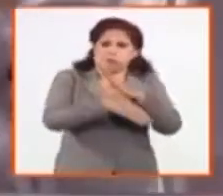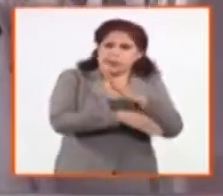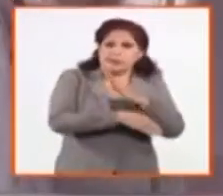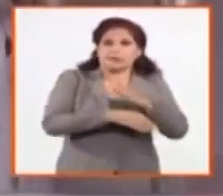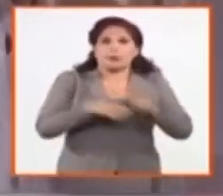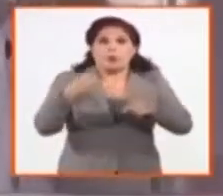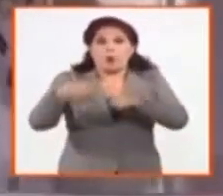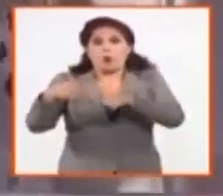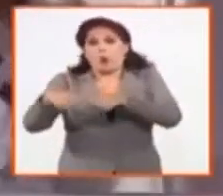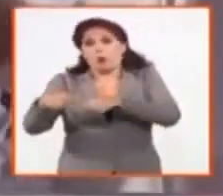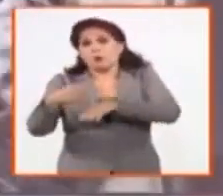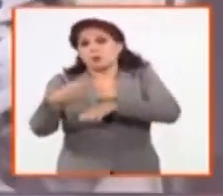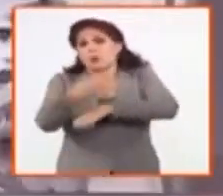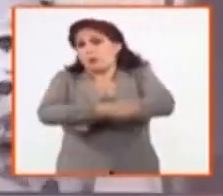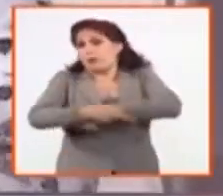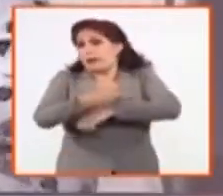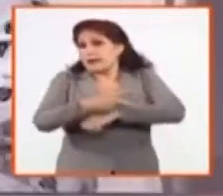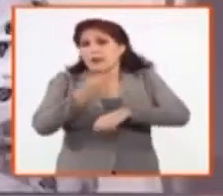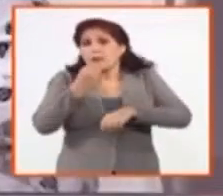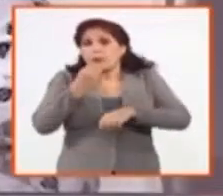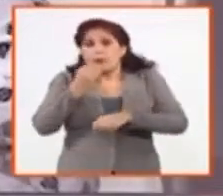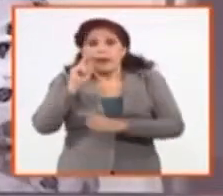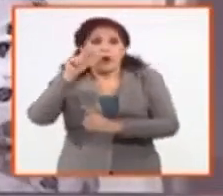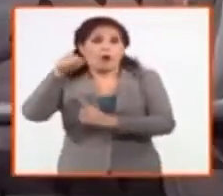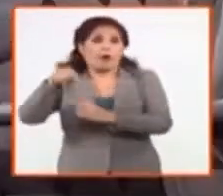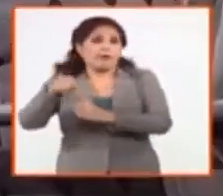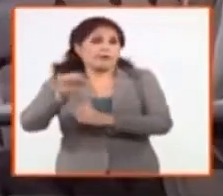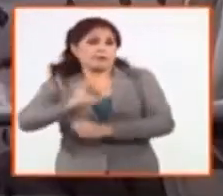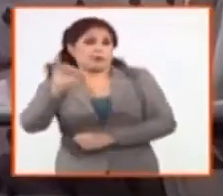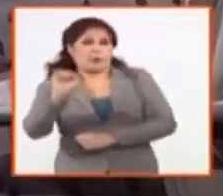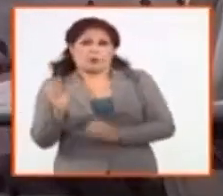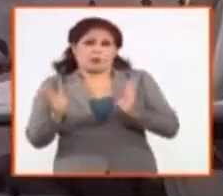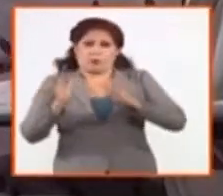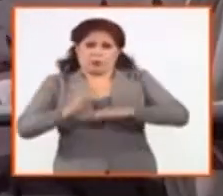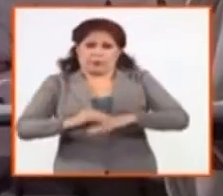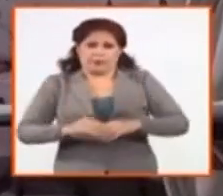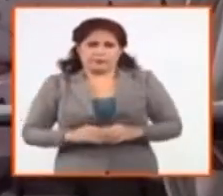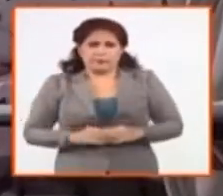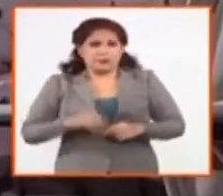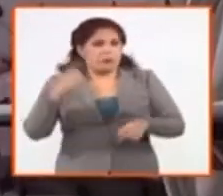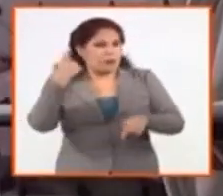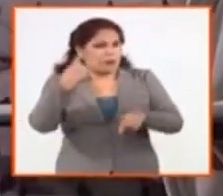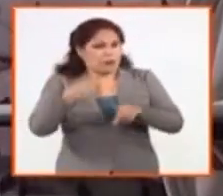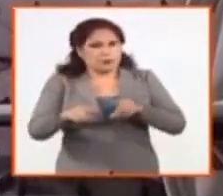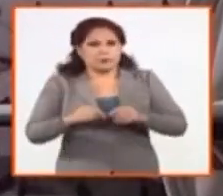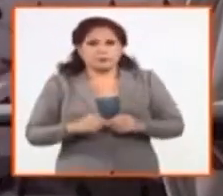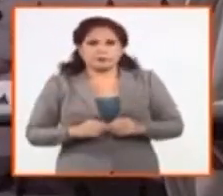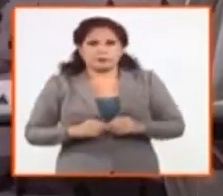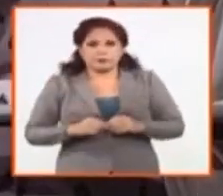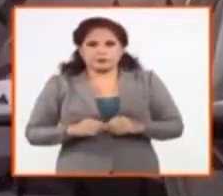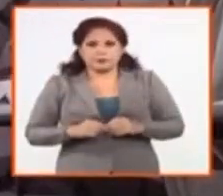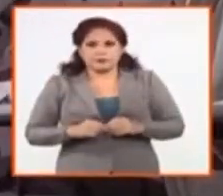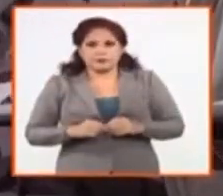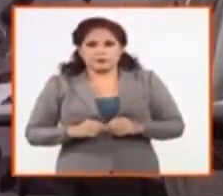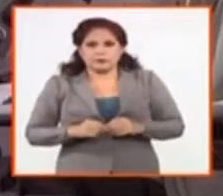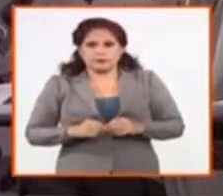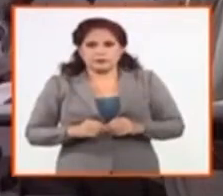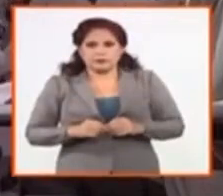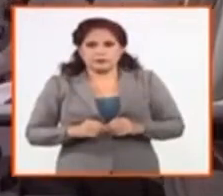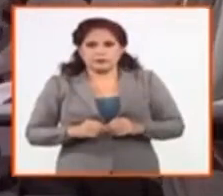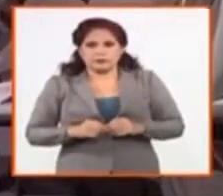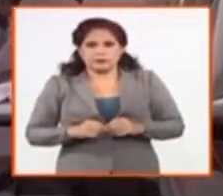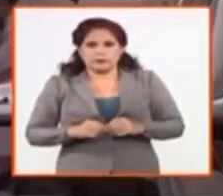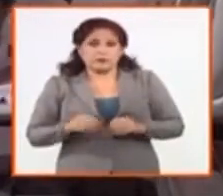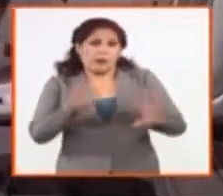del área de lograr sus objetivos. Hay un tema que a mí me llamó mucho la atención, porque bueno, en todo este descrédito y esta, vamos a